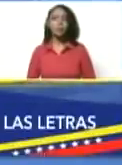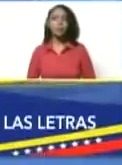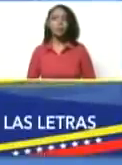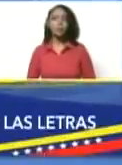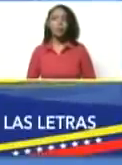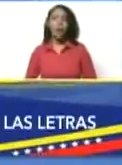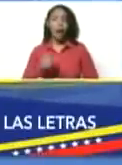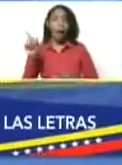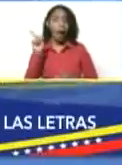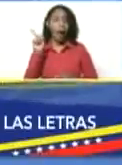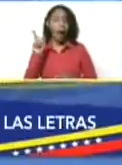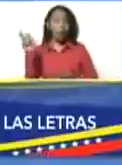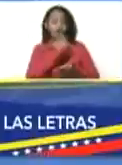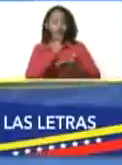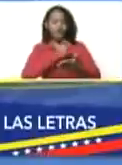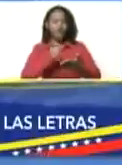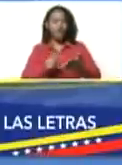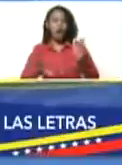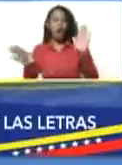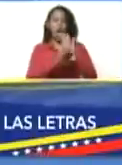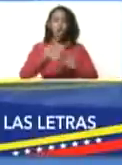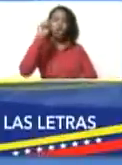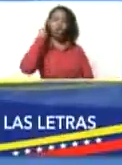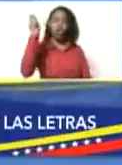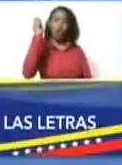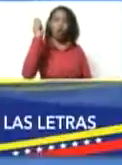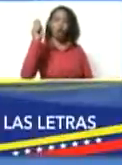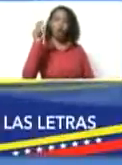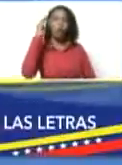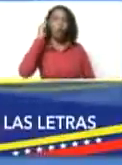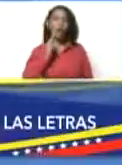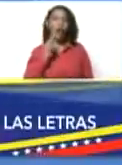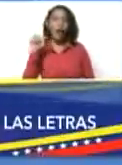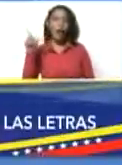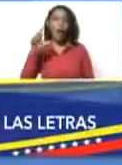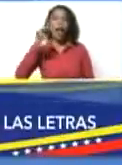Corredactor de esta constitución bolivariana, Earle Herrera.